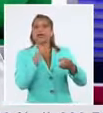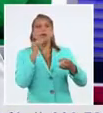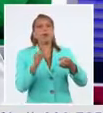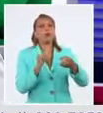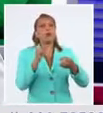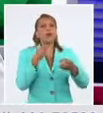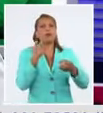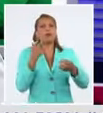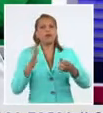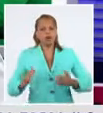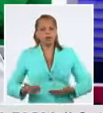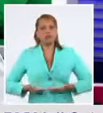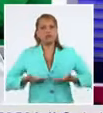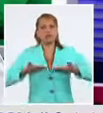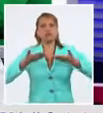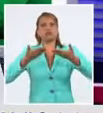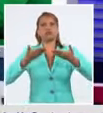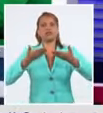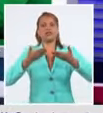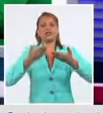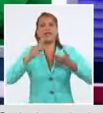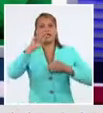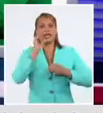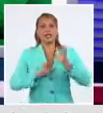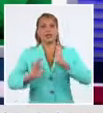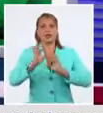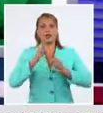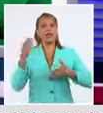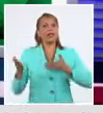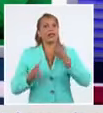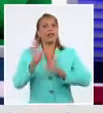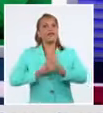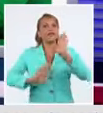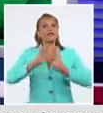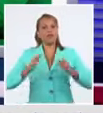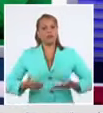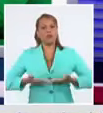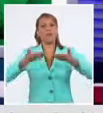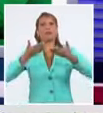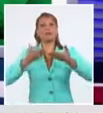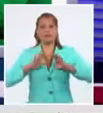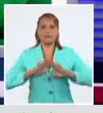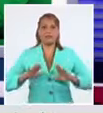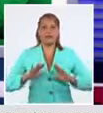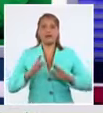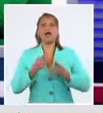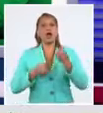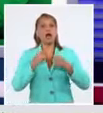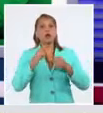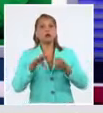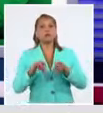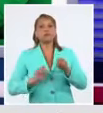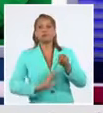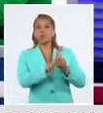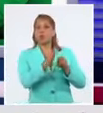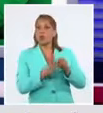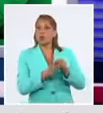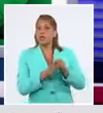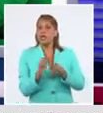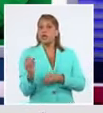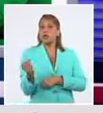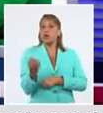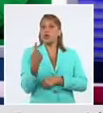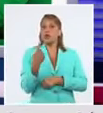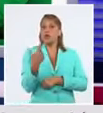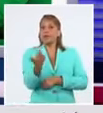títulos de anticuerpos suficientes en su organismo al padecer la enfermedad, y con la administración de 1 dosis